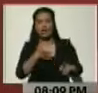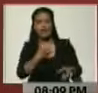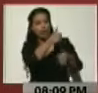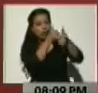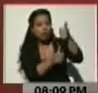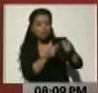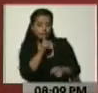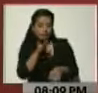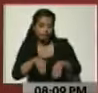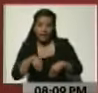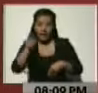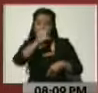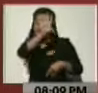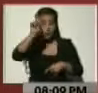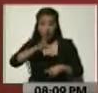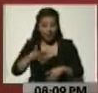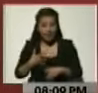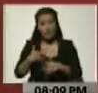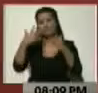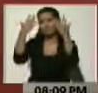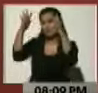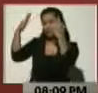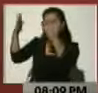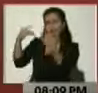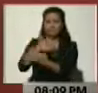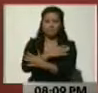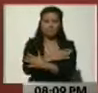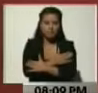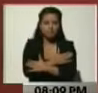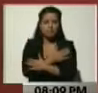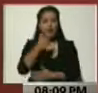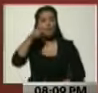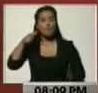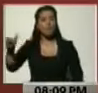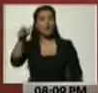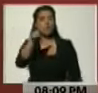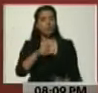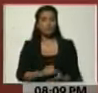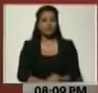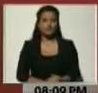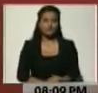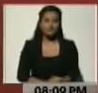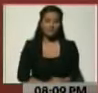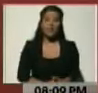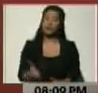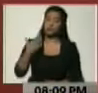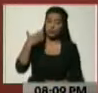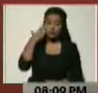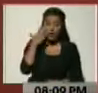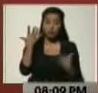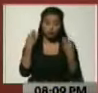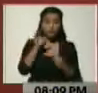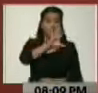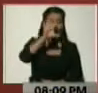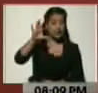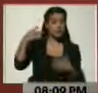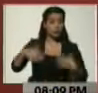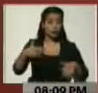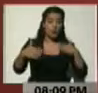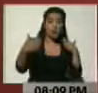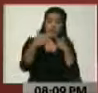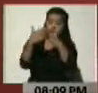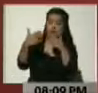manera. Desde aquí nuestro abrazo a los pueblos que en este momento están siendo